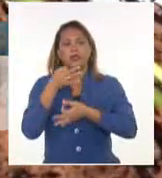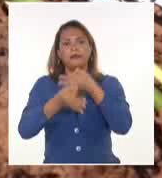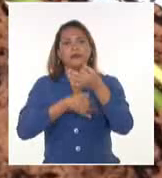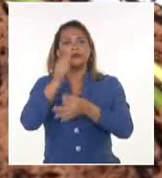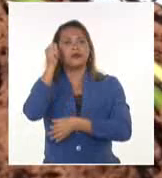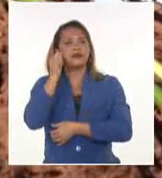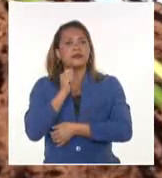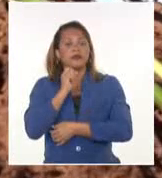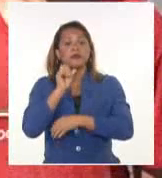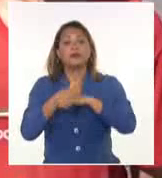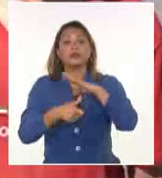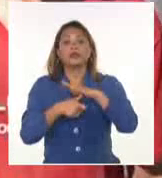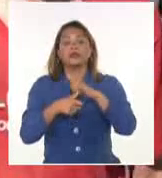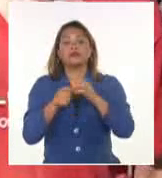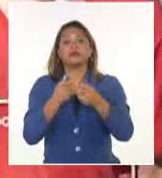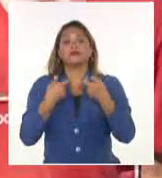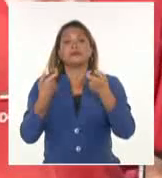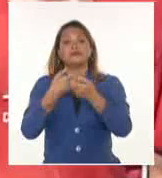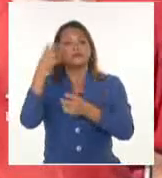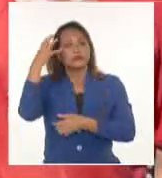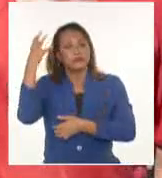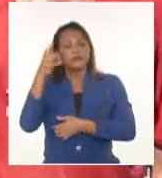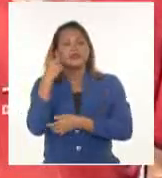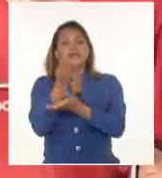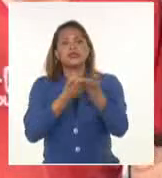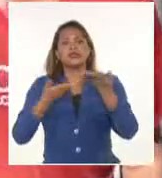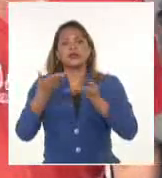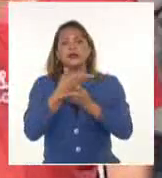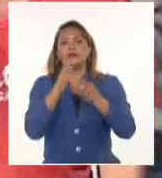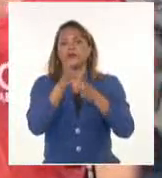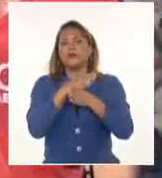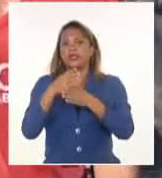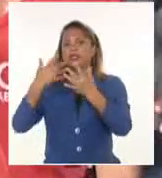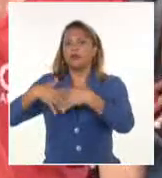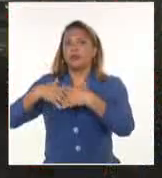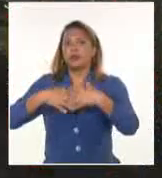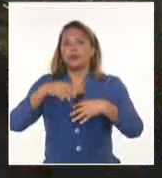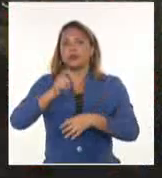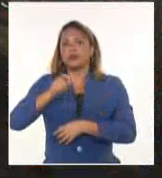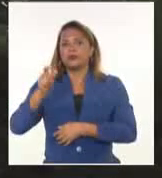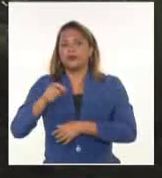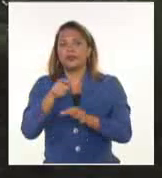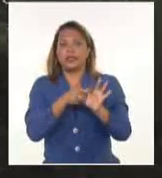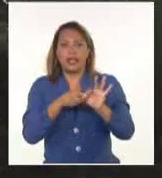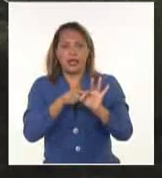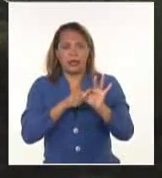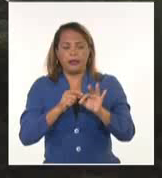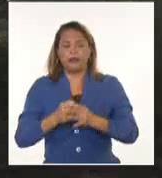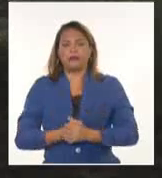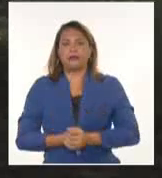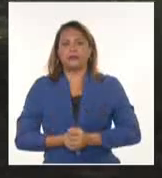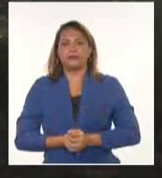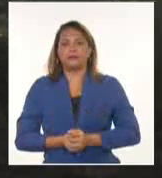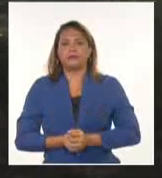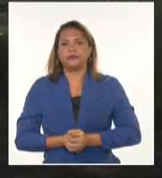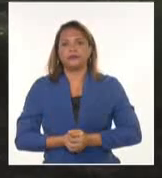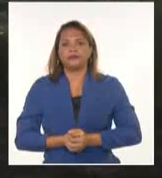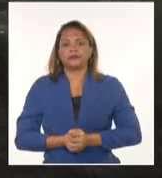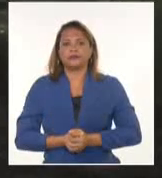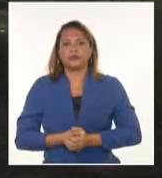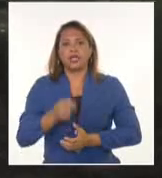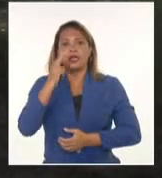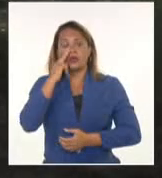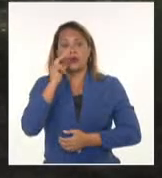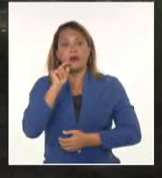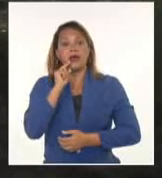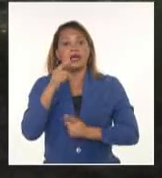también presidente del Consejo de Estado en intercambio con distintos productores del municipio especial. En el macizo productivo de Nueva Gerona pudo apreciar